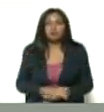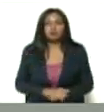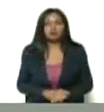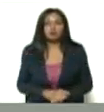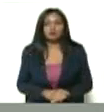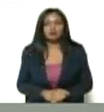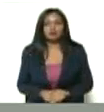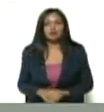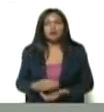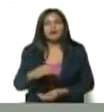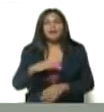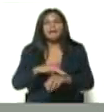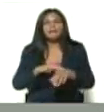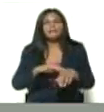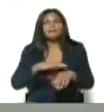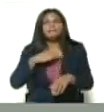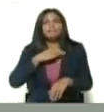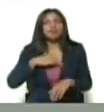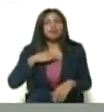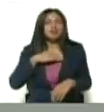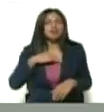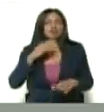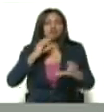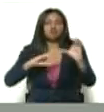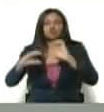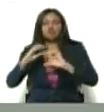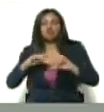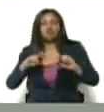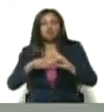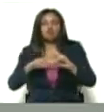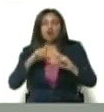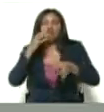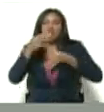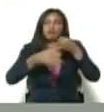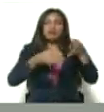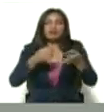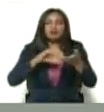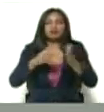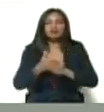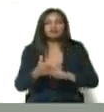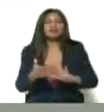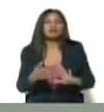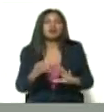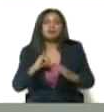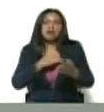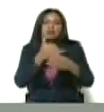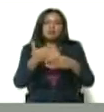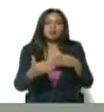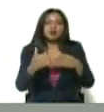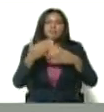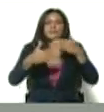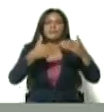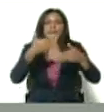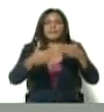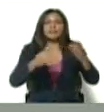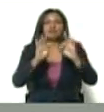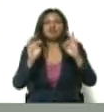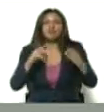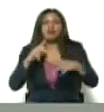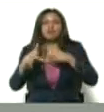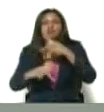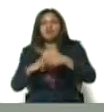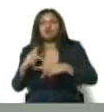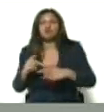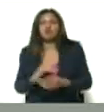el ministro Jorge Rodríguez, ¿no? Después de este análisis científico que él hace de cómo se vislumbra, cómo se están planificando los escenarios en materia de producción.